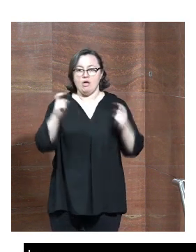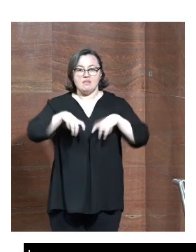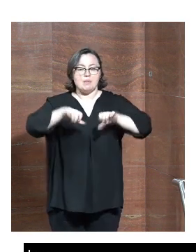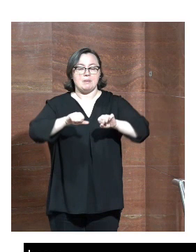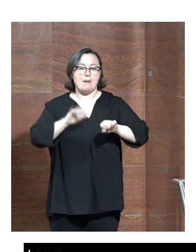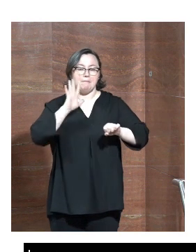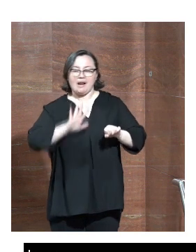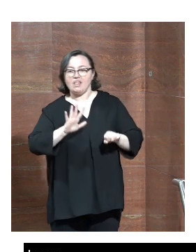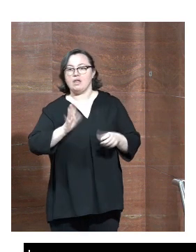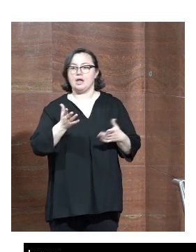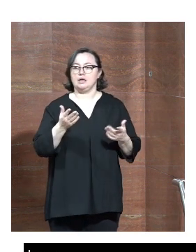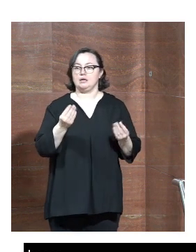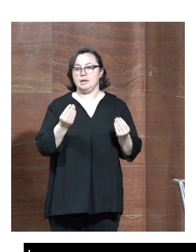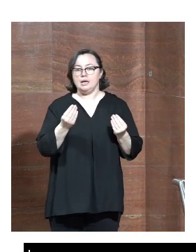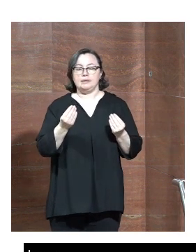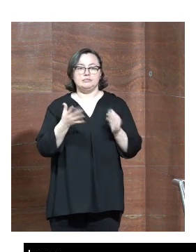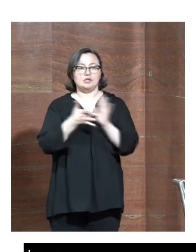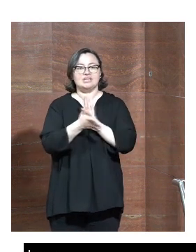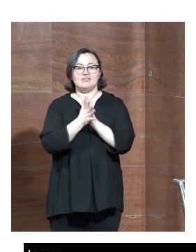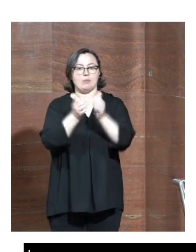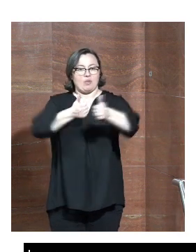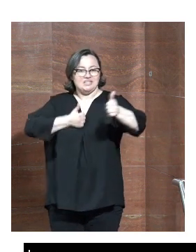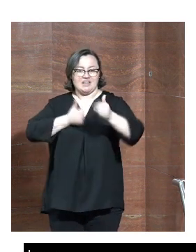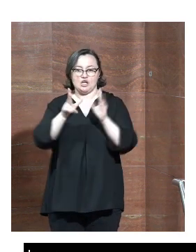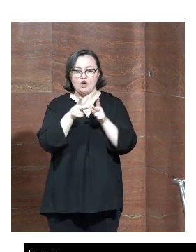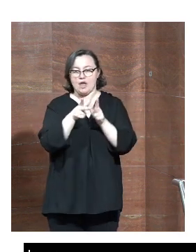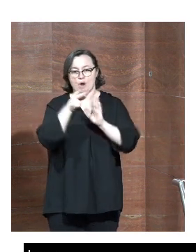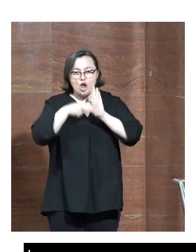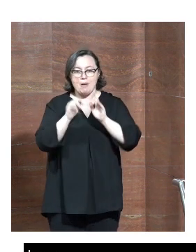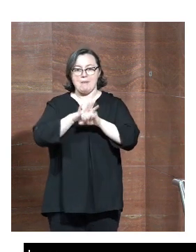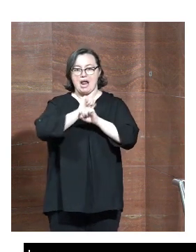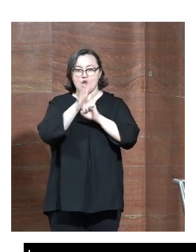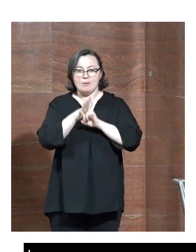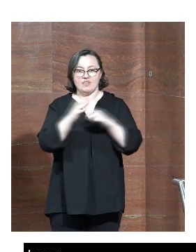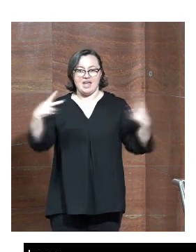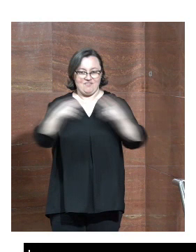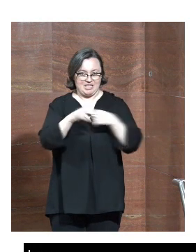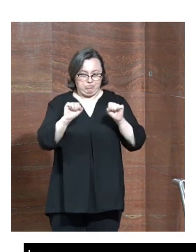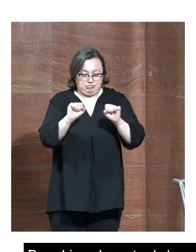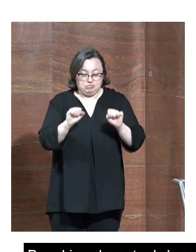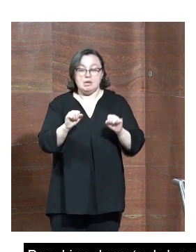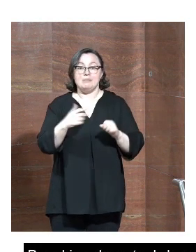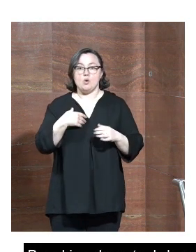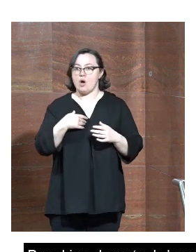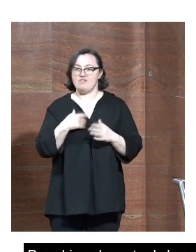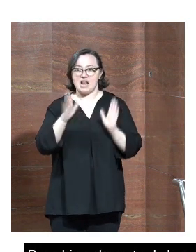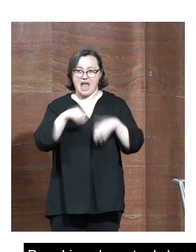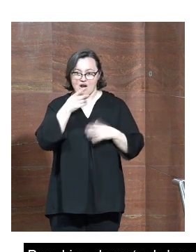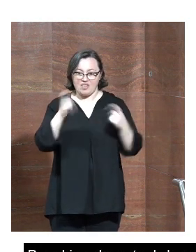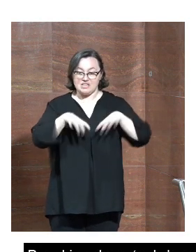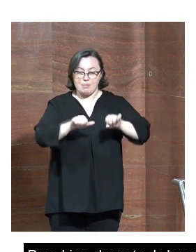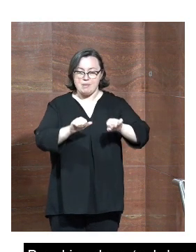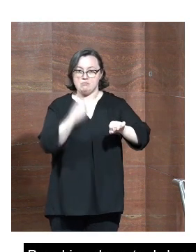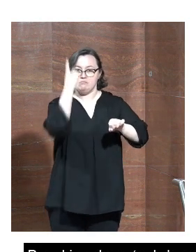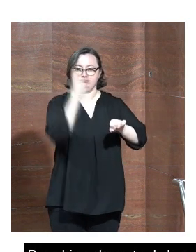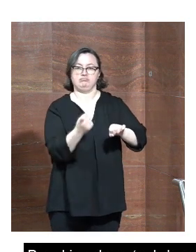principio era vista como el mantenimiento de la distancia social que nos hacía falta para combatir COVID. Pero luego ha quedado como establecida. Y la